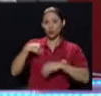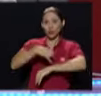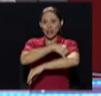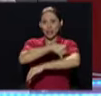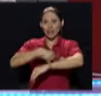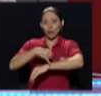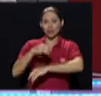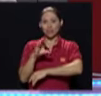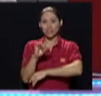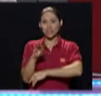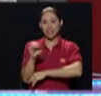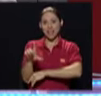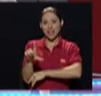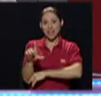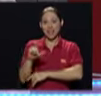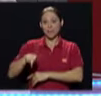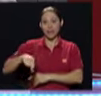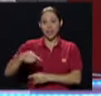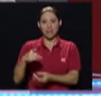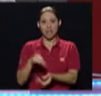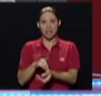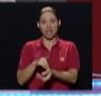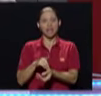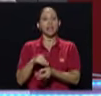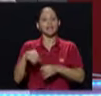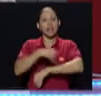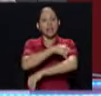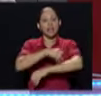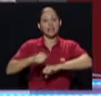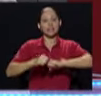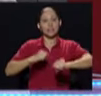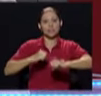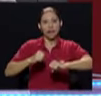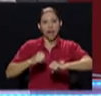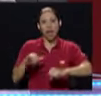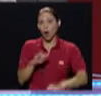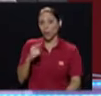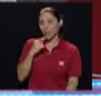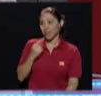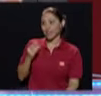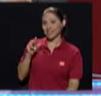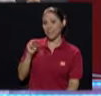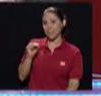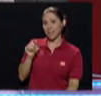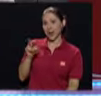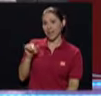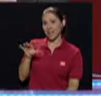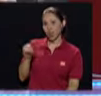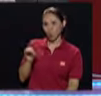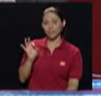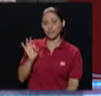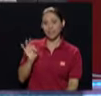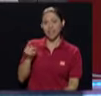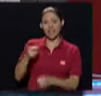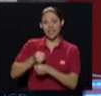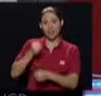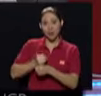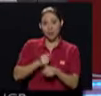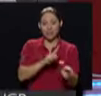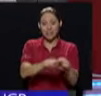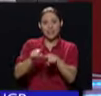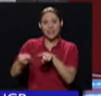Yo soy ingeniero civil y tengo un doctorado en Ingeniería Sísmica. Entonces, como dice Marino, como bien dice Marino, realmente este trabajo